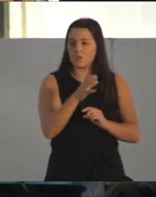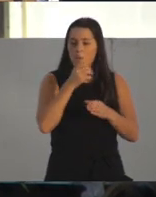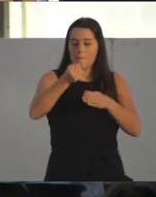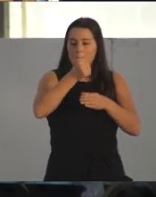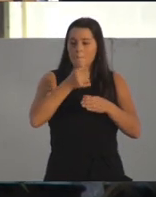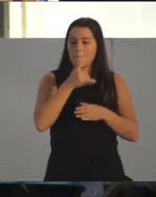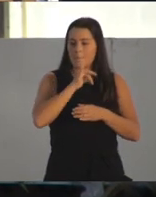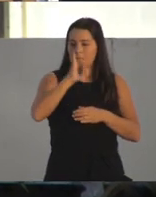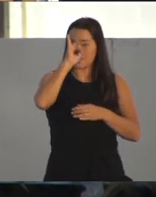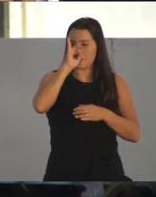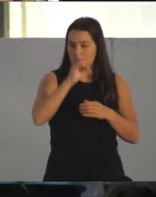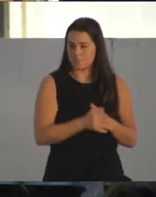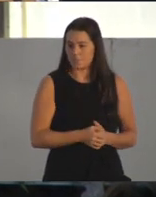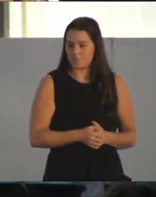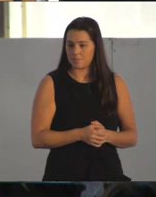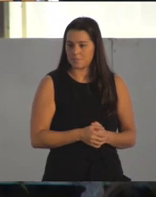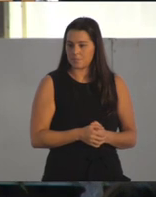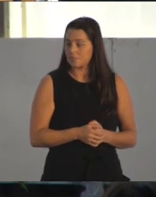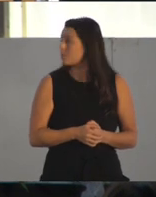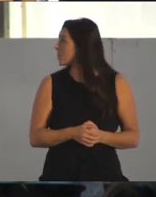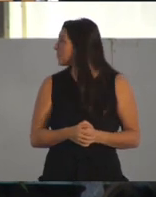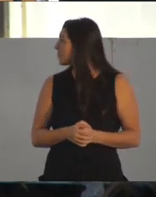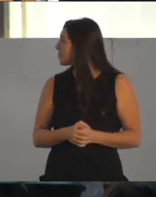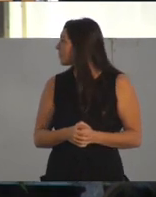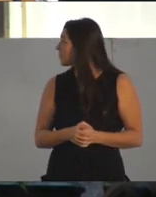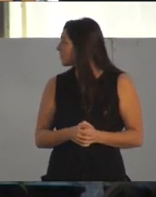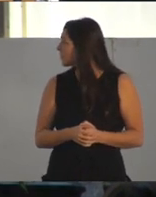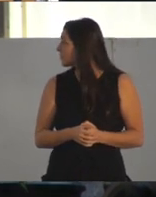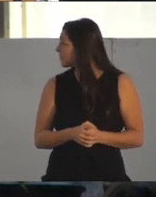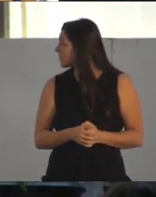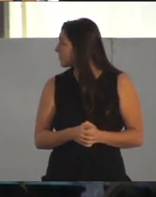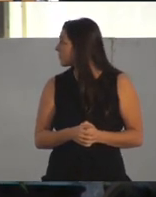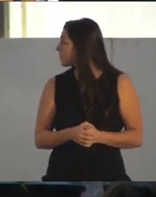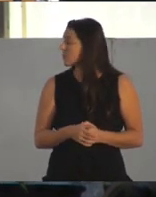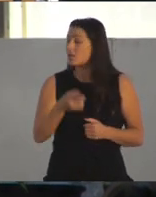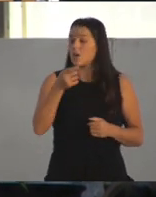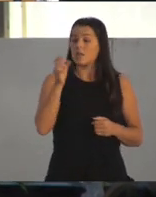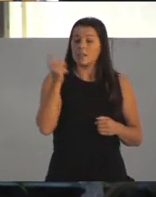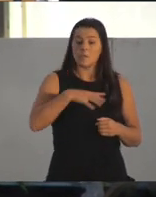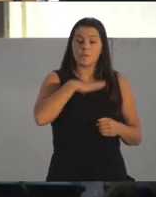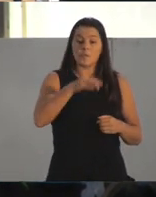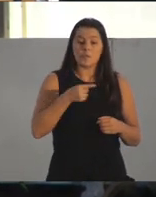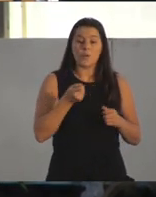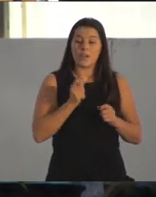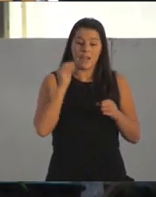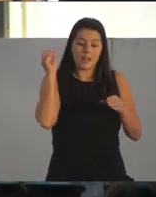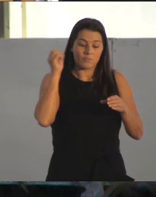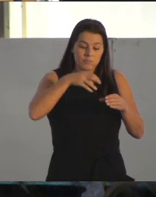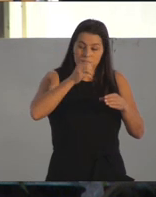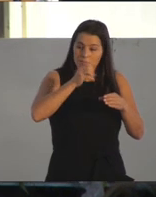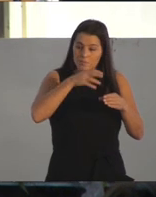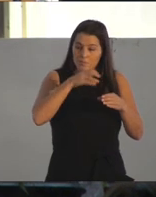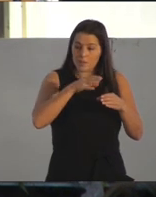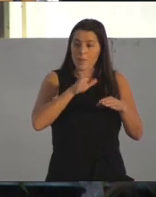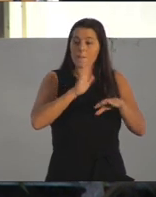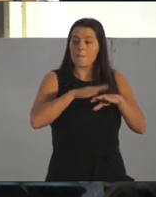Para adaptar los alimentos hacemos 2 cositas básicas, o mezclarlos con sustancias que les dan más espesor, que cambien su espesor.